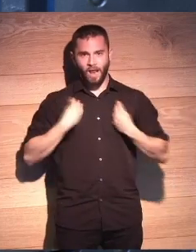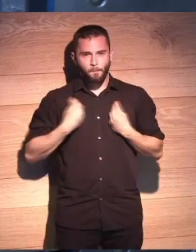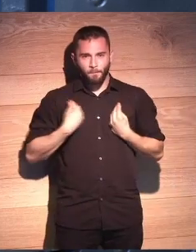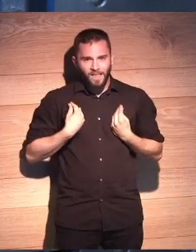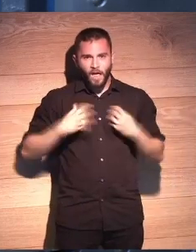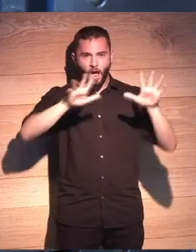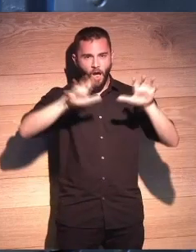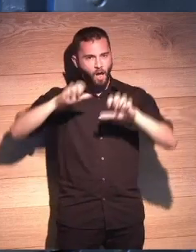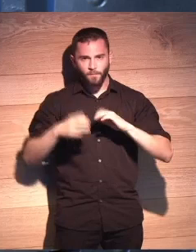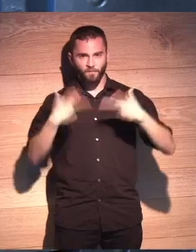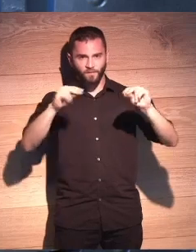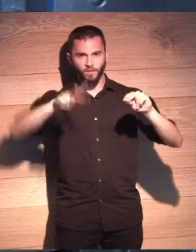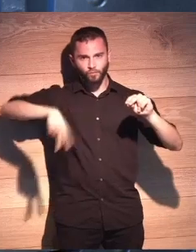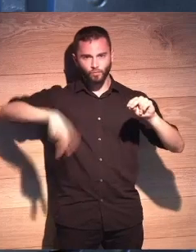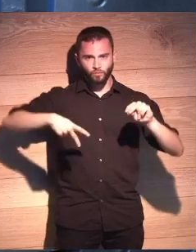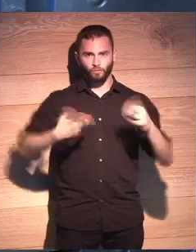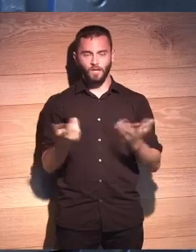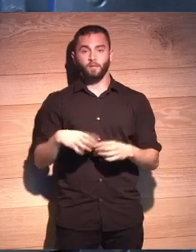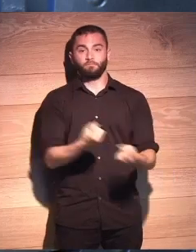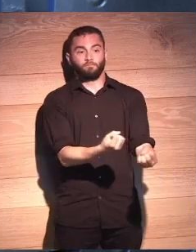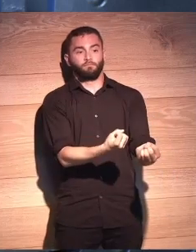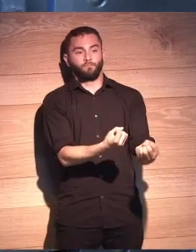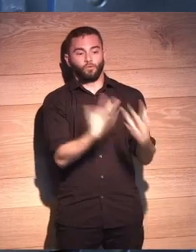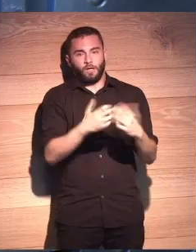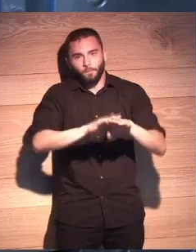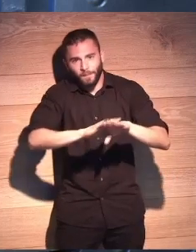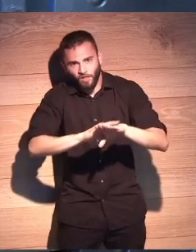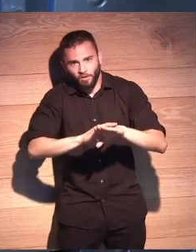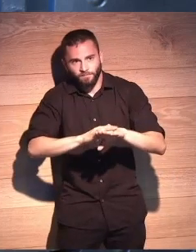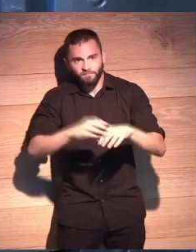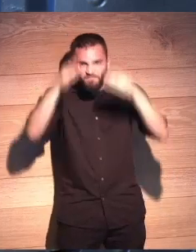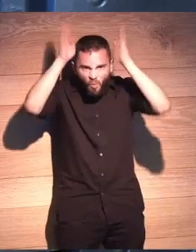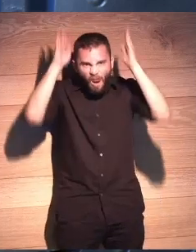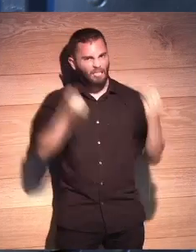de aprendizaje continuado y no pueden estar contándonos, con perdón, burras,